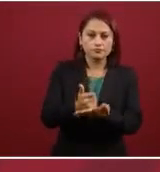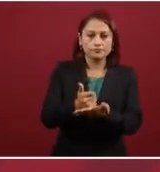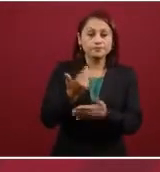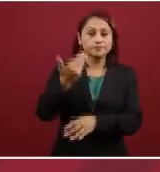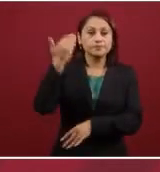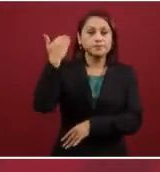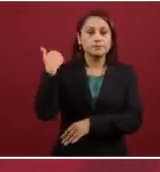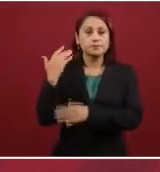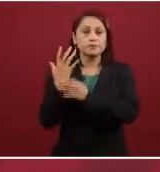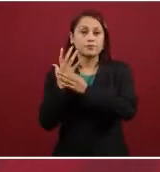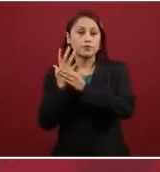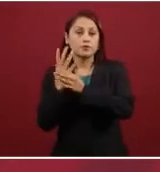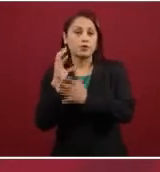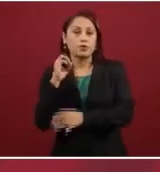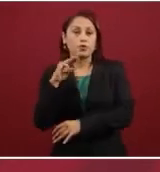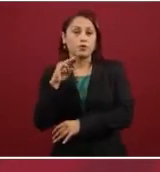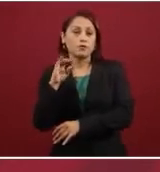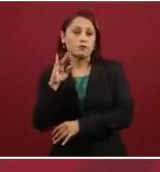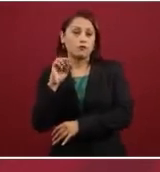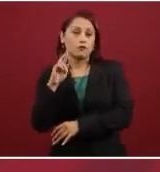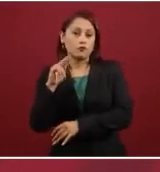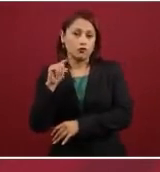que los problemas se resolvían